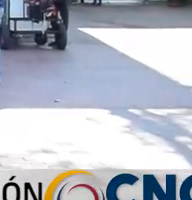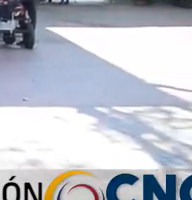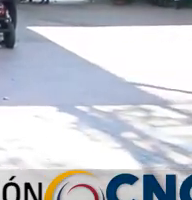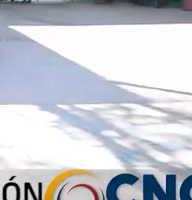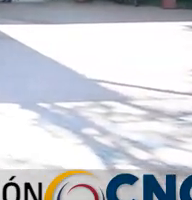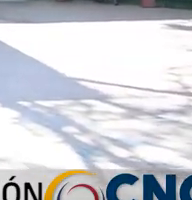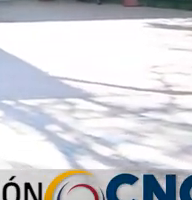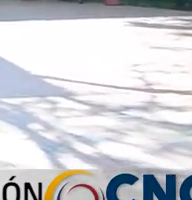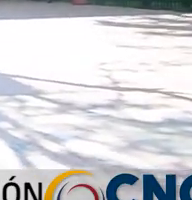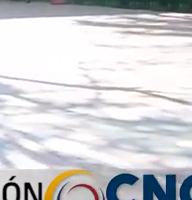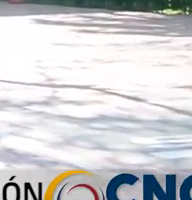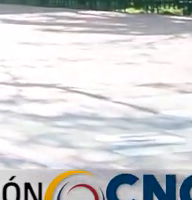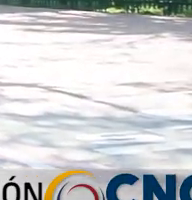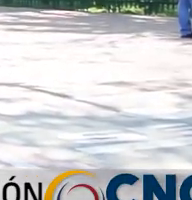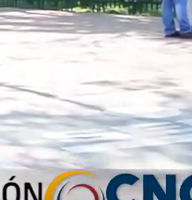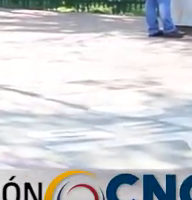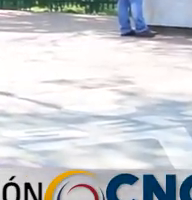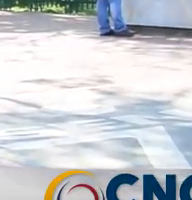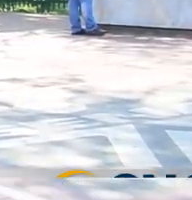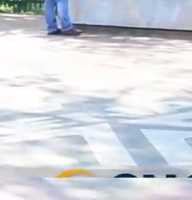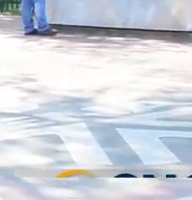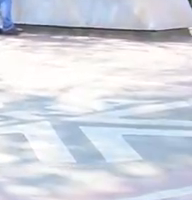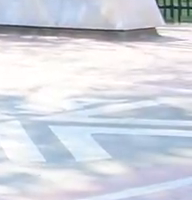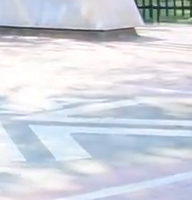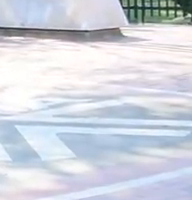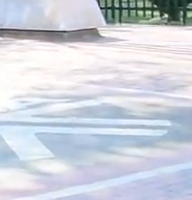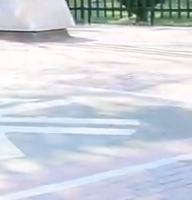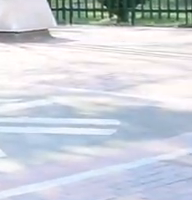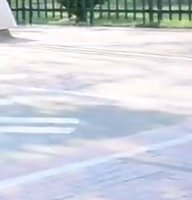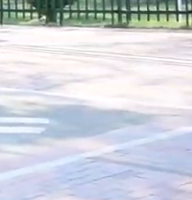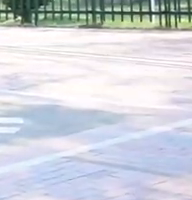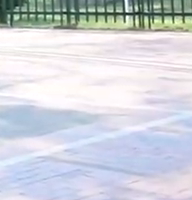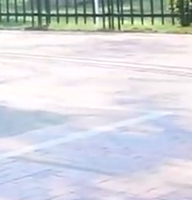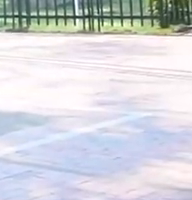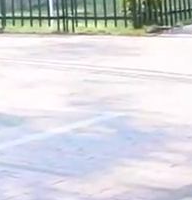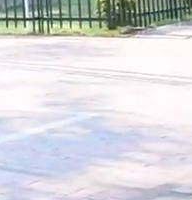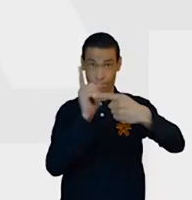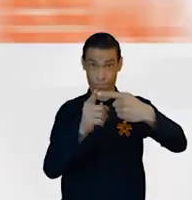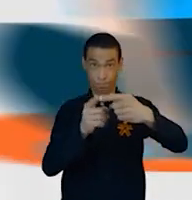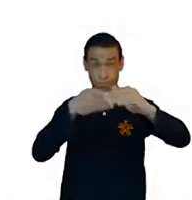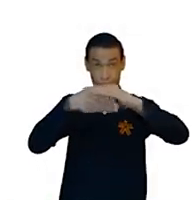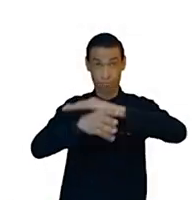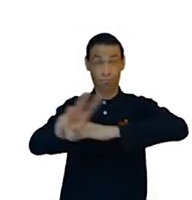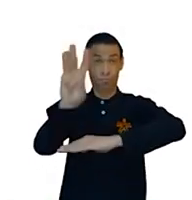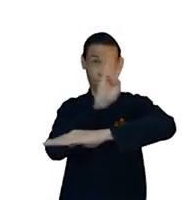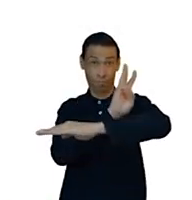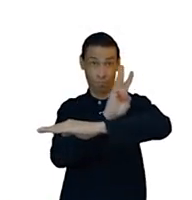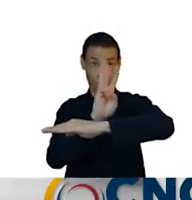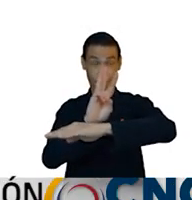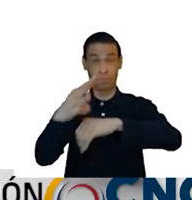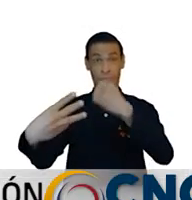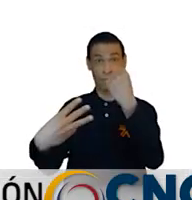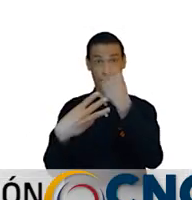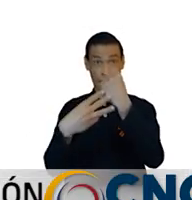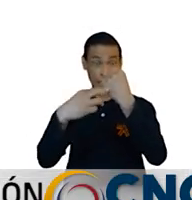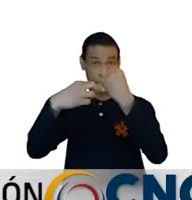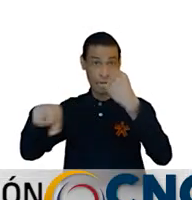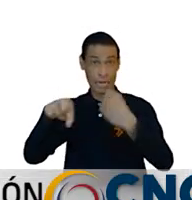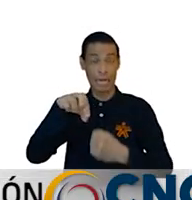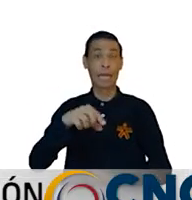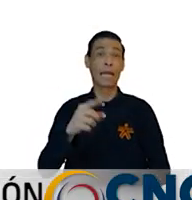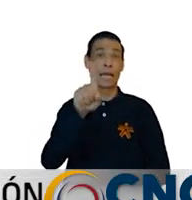aprender gratis y de adquirir nuevas herramientas para el futuro. Estos son los pasos para inscribirse. 1. Ingresa a